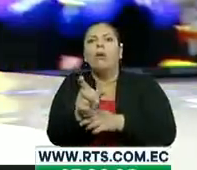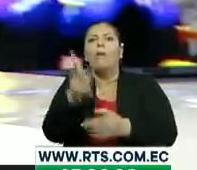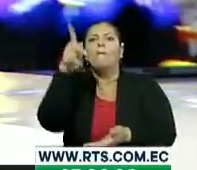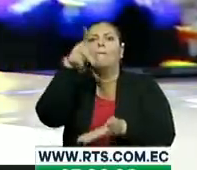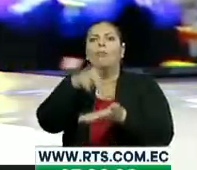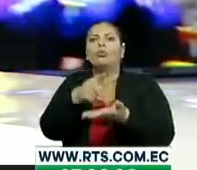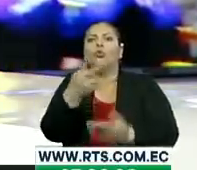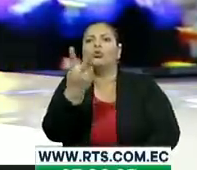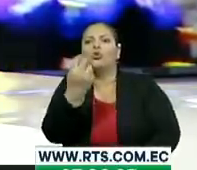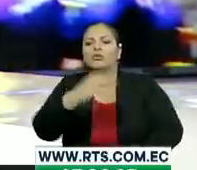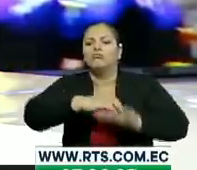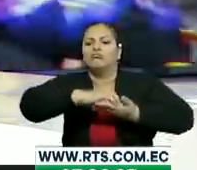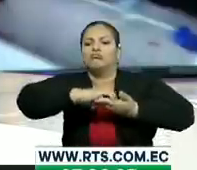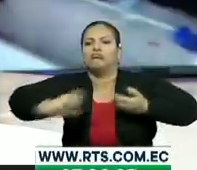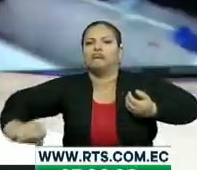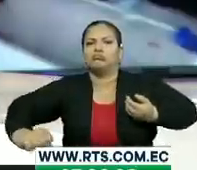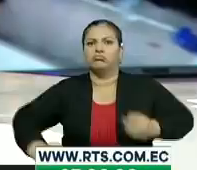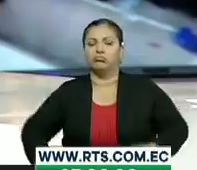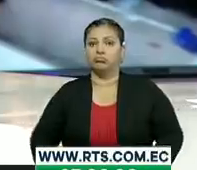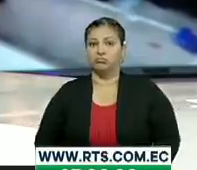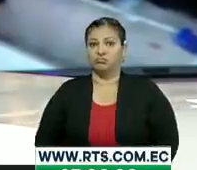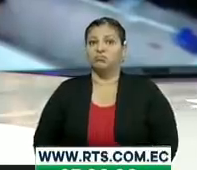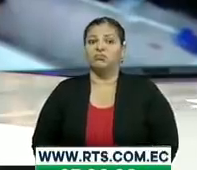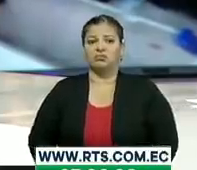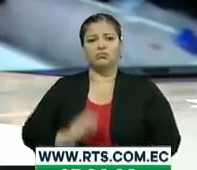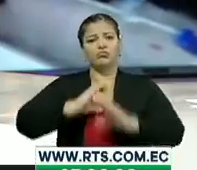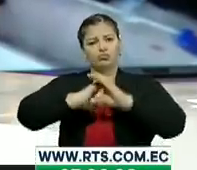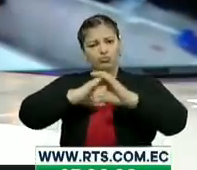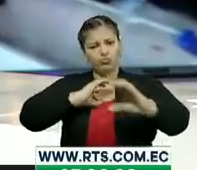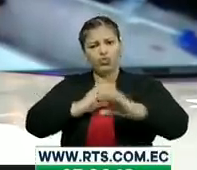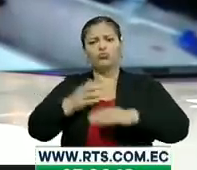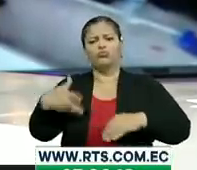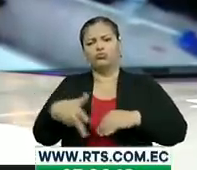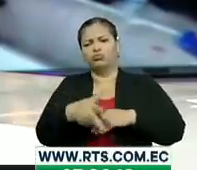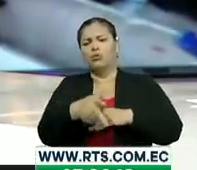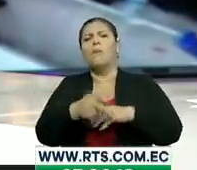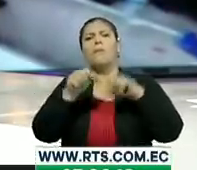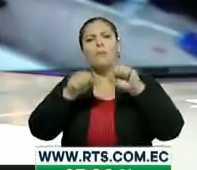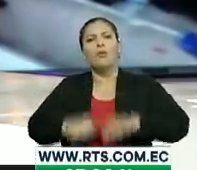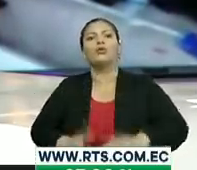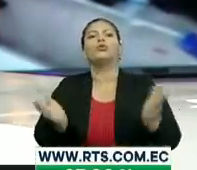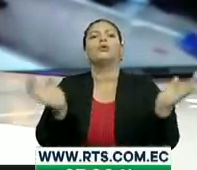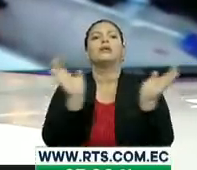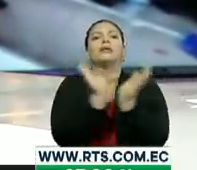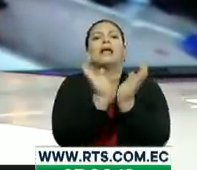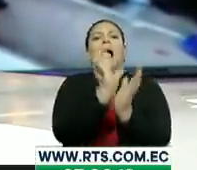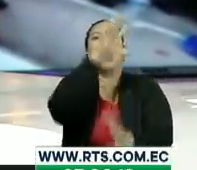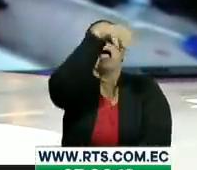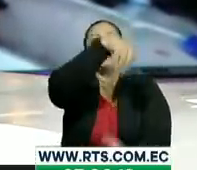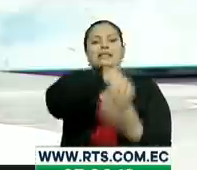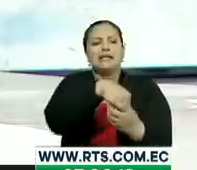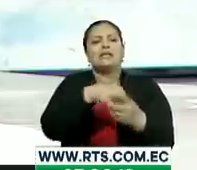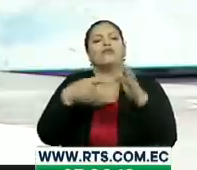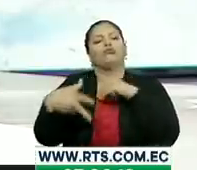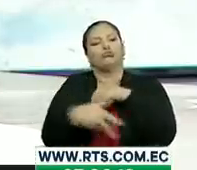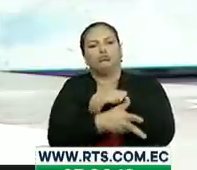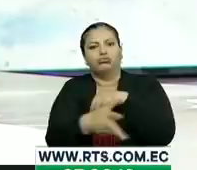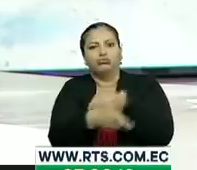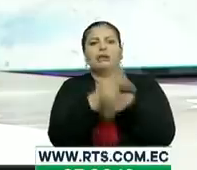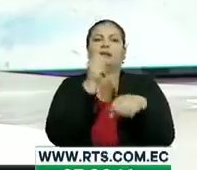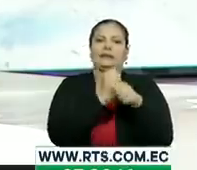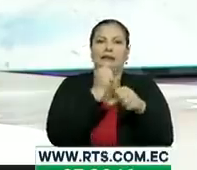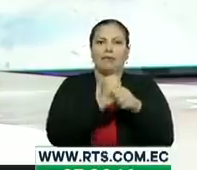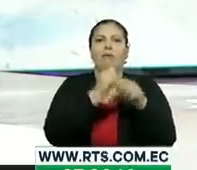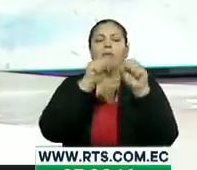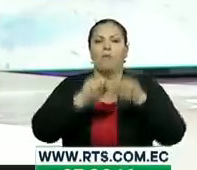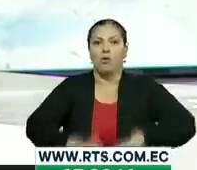serio. La unidad tenía permiso de operación para circular únicamente dentro de la provincia del Guayas, especialmente